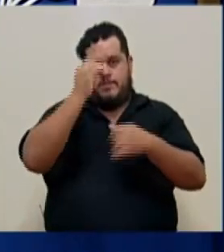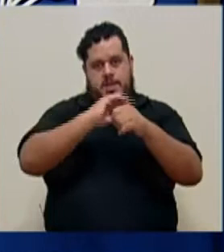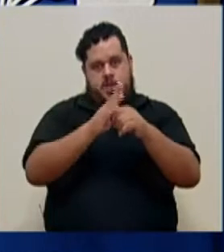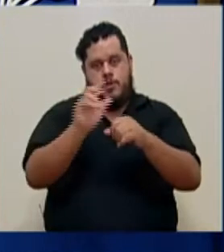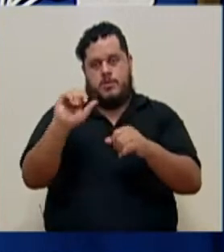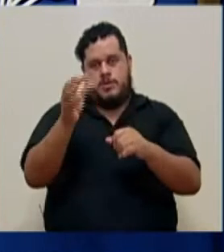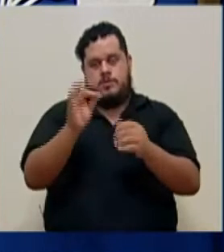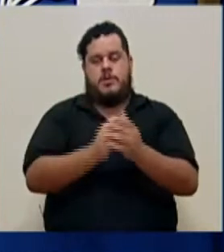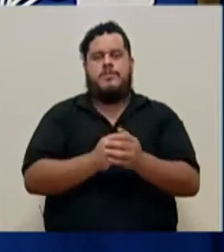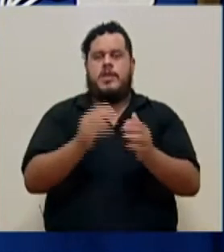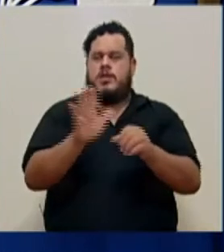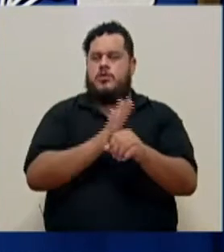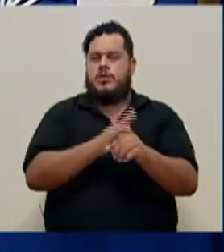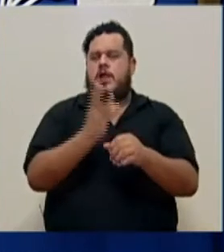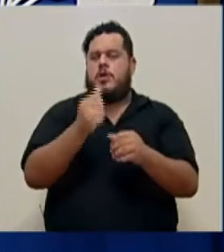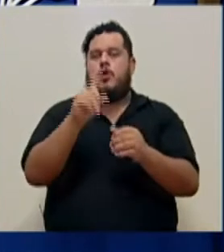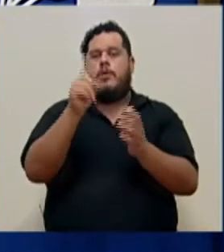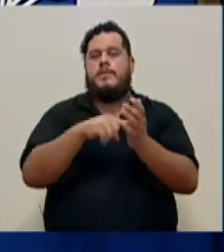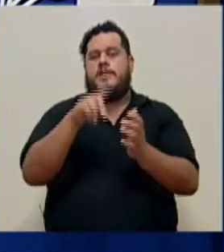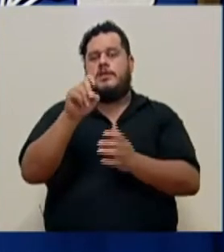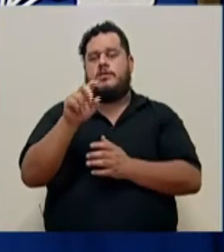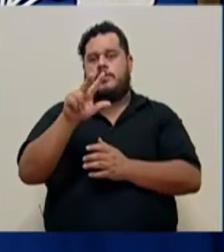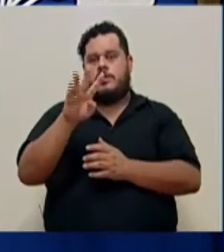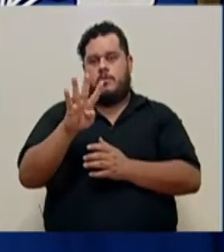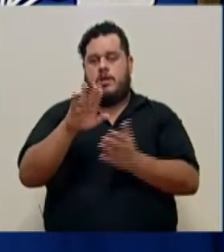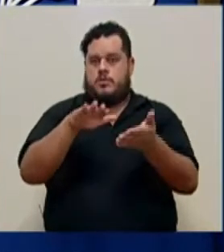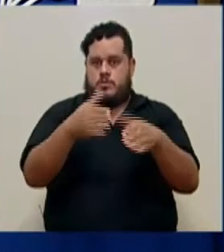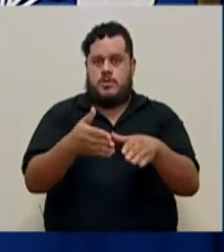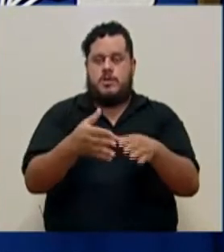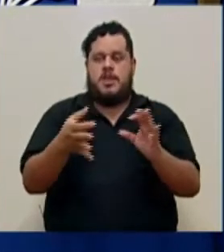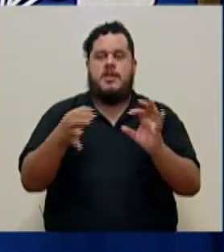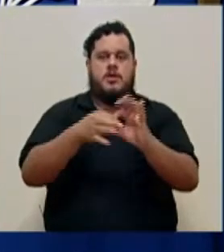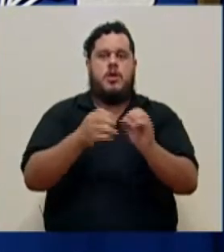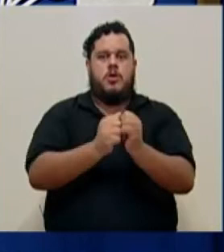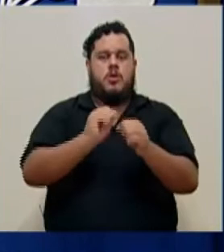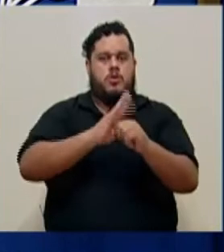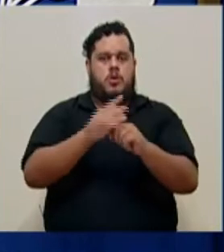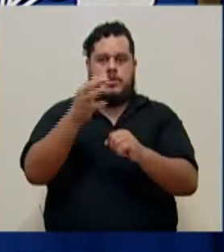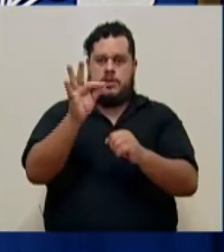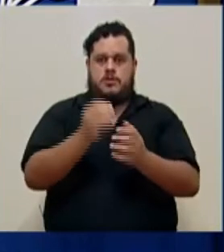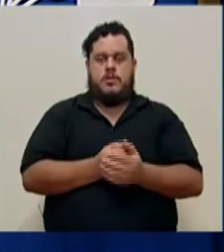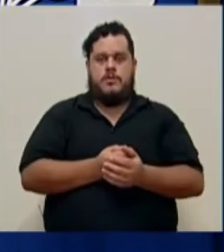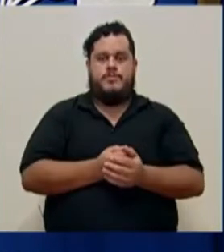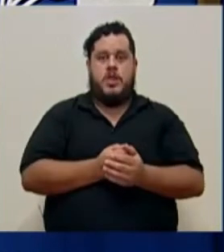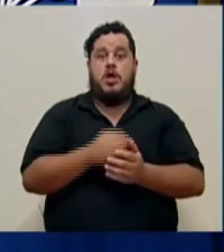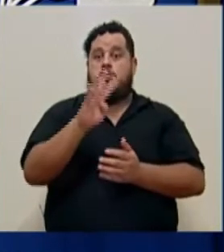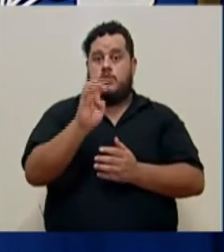En total se contabilizan 1.134 fallecimientos relacionados con COVID-19.